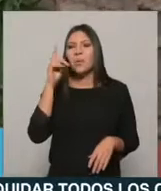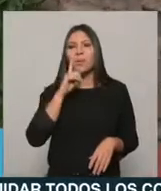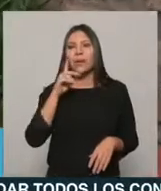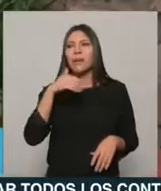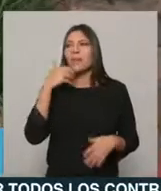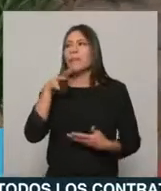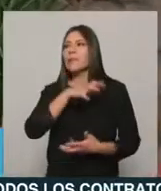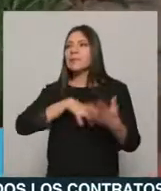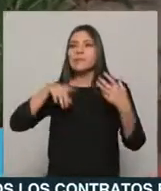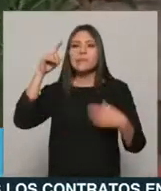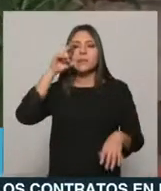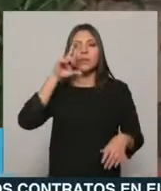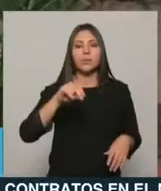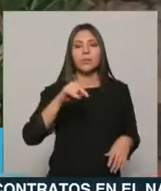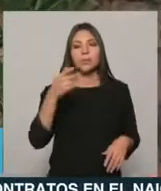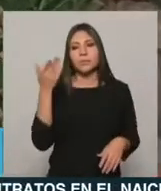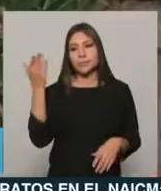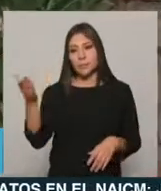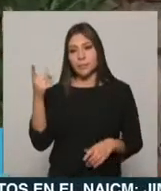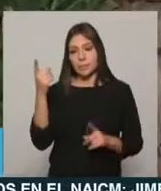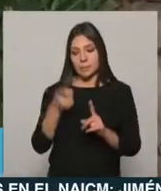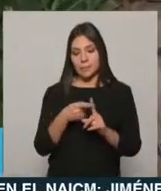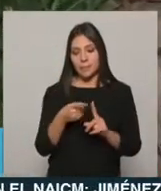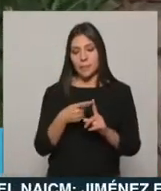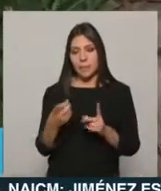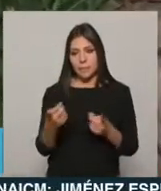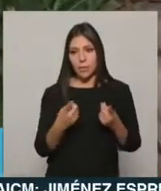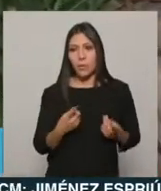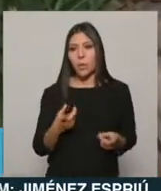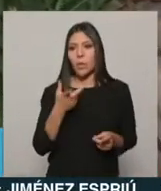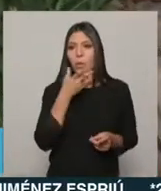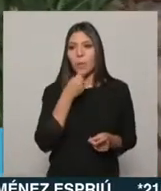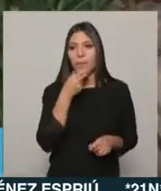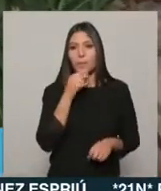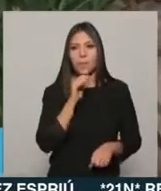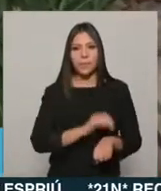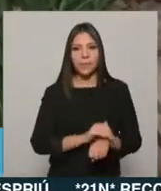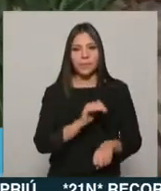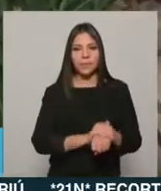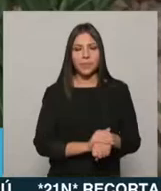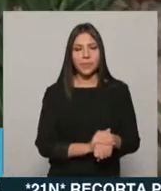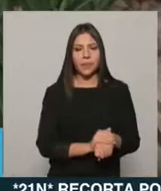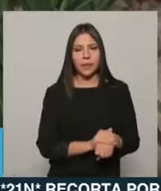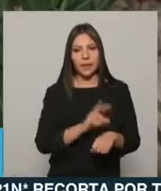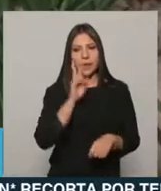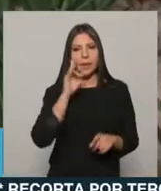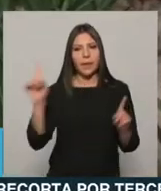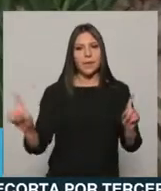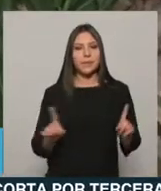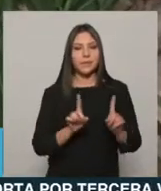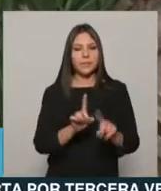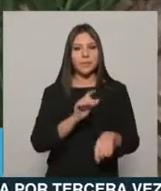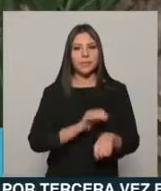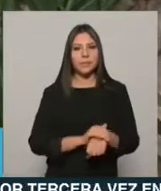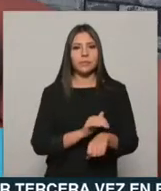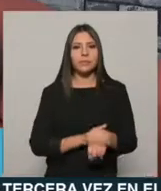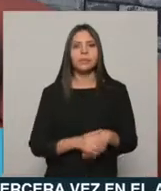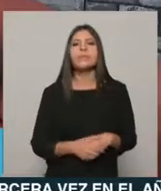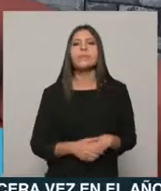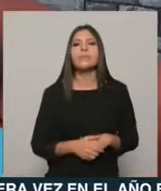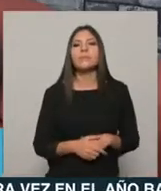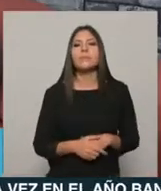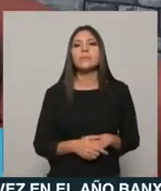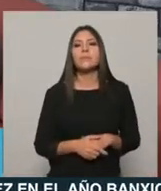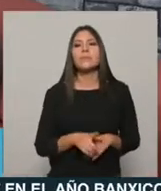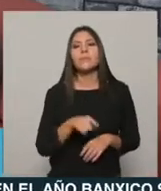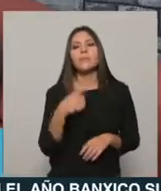Entonces por ahí va el mensaje. ¿Le pide primero un hombre? Y le pide un amigo. Un amigo. Entonces ahí se ve el personaje del amigo. Leí por ahí, abordan el tema de la